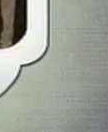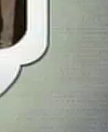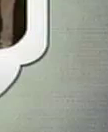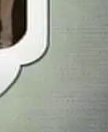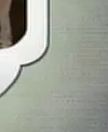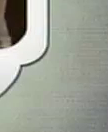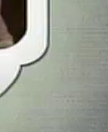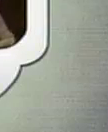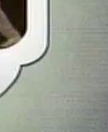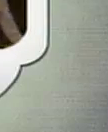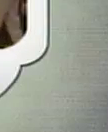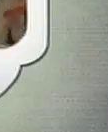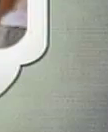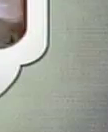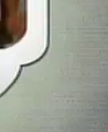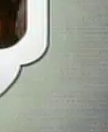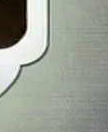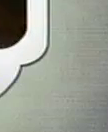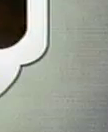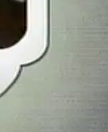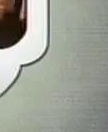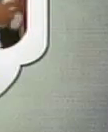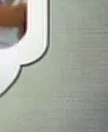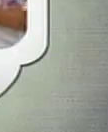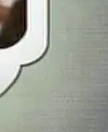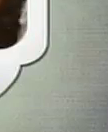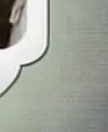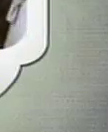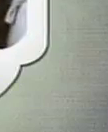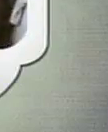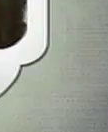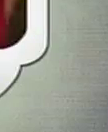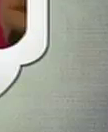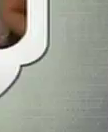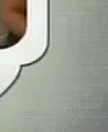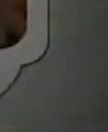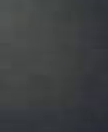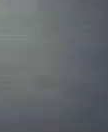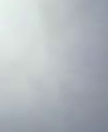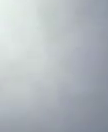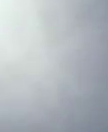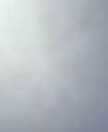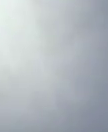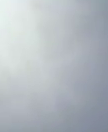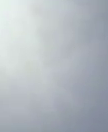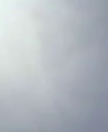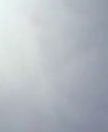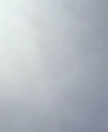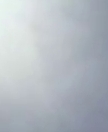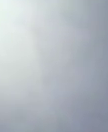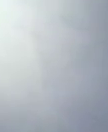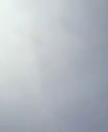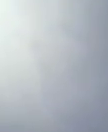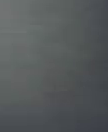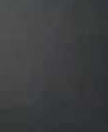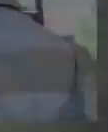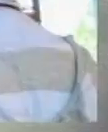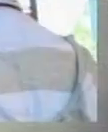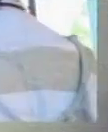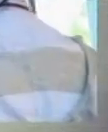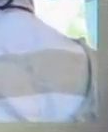la lengua de señas. Lo único que diría yo es que sea un poquito más grande el recuadro. Esto es Saberte